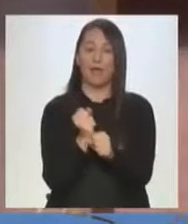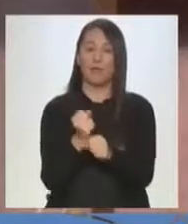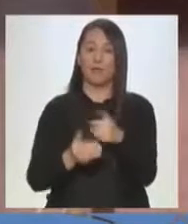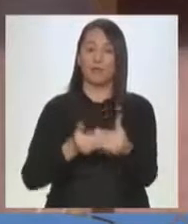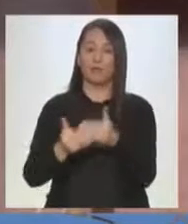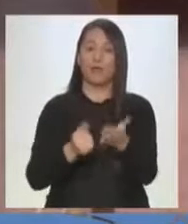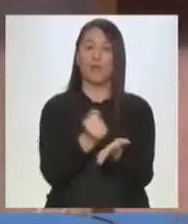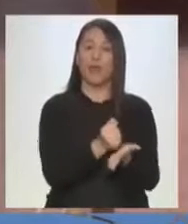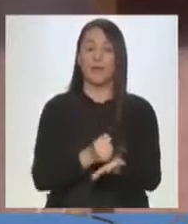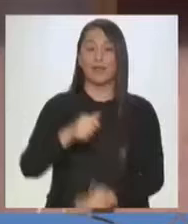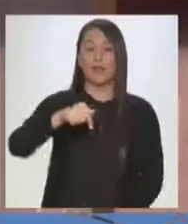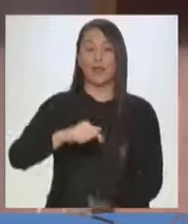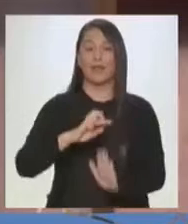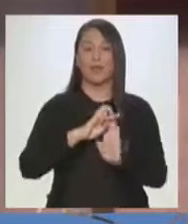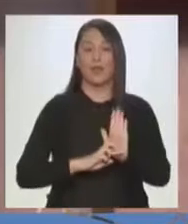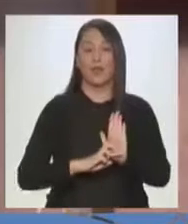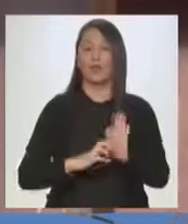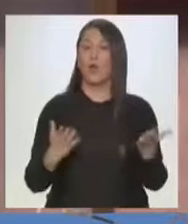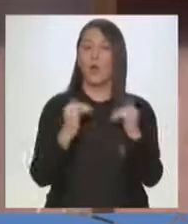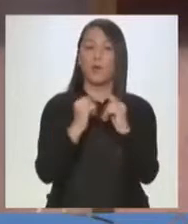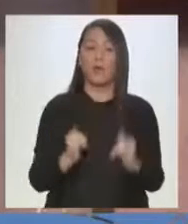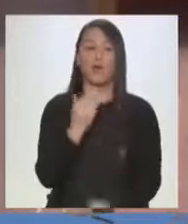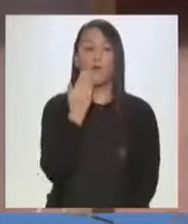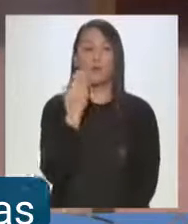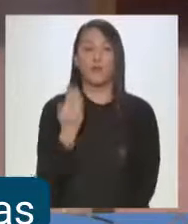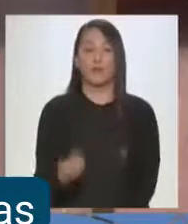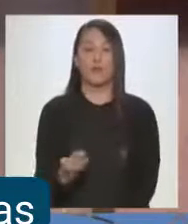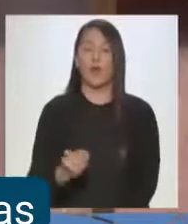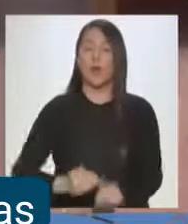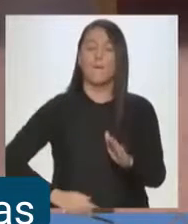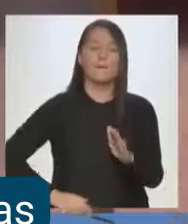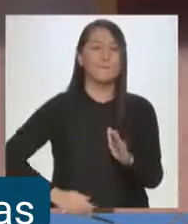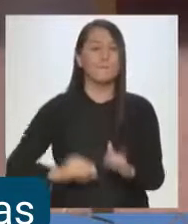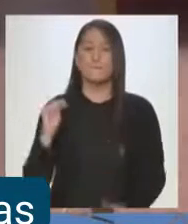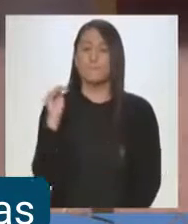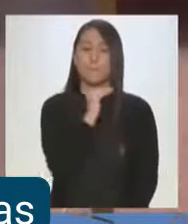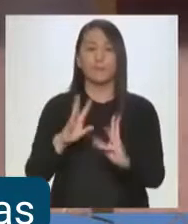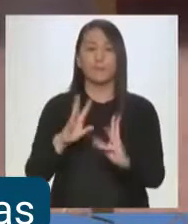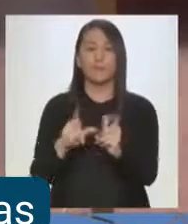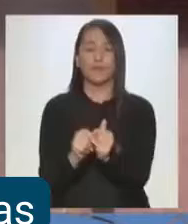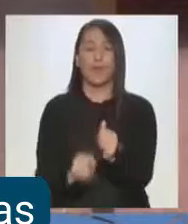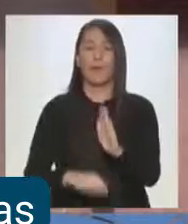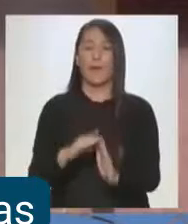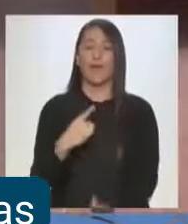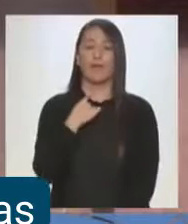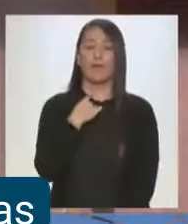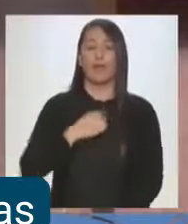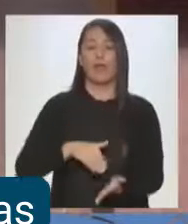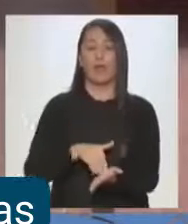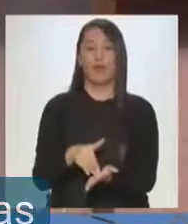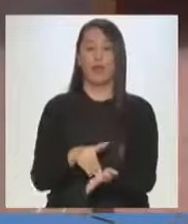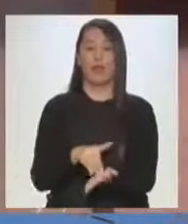de manera rápida en la tramitación de este proyecto, de forma que los beneficios llegaran con la máxima celeridad a las familias más afectadas por la crisis.